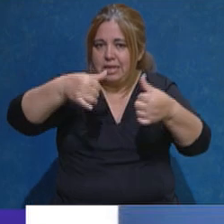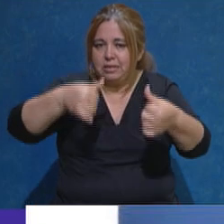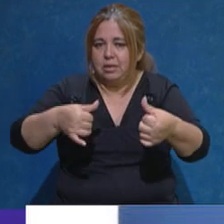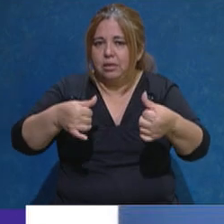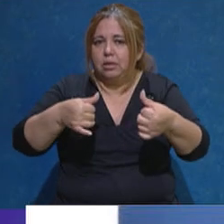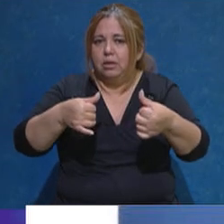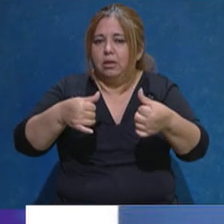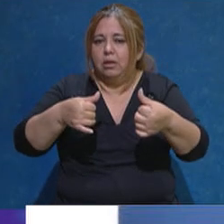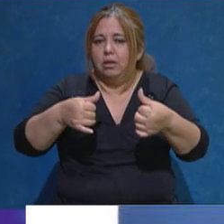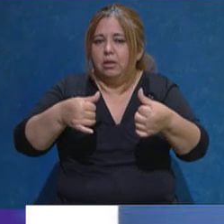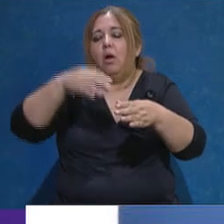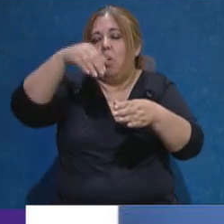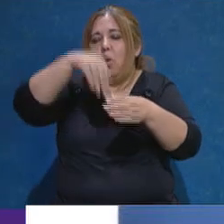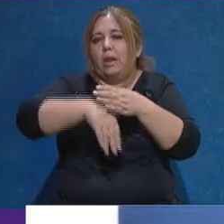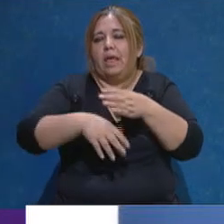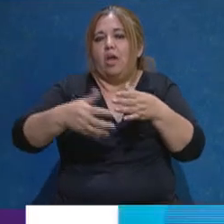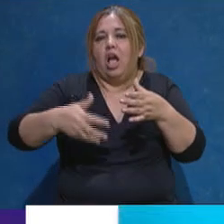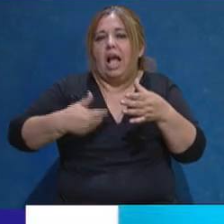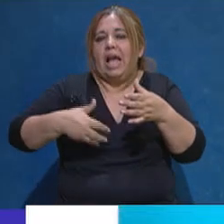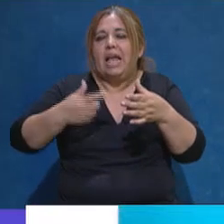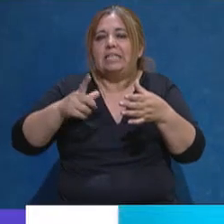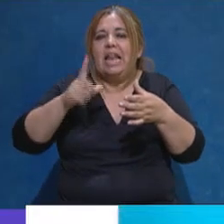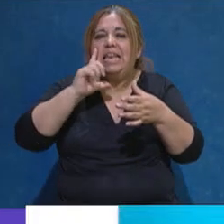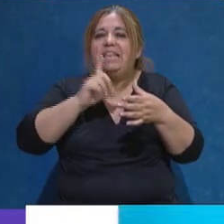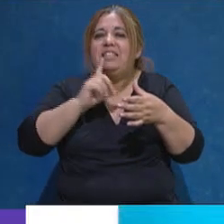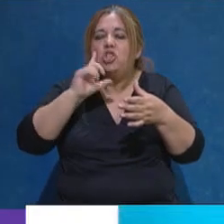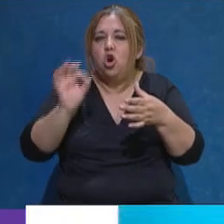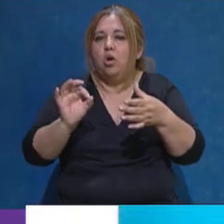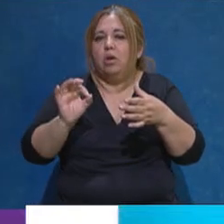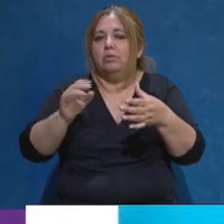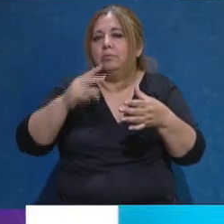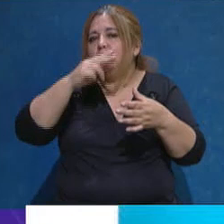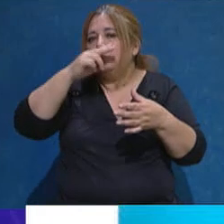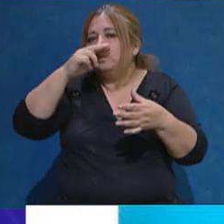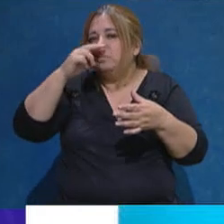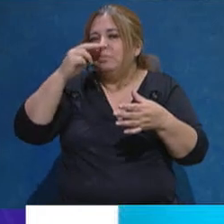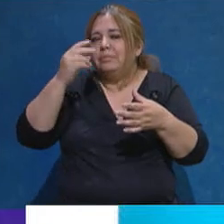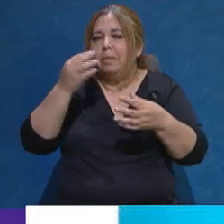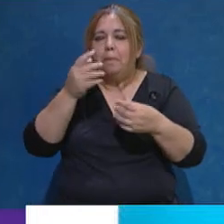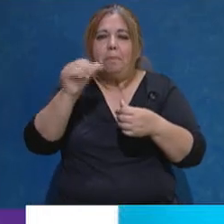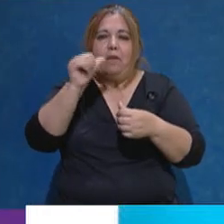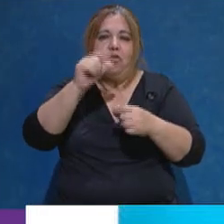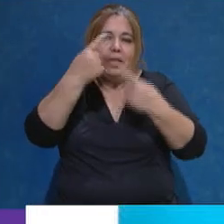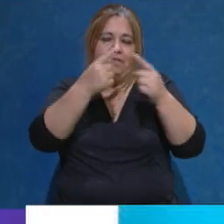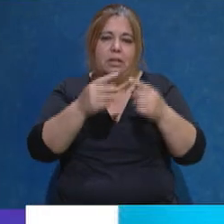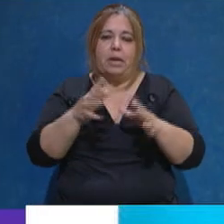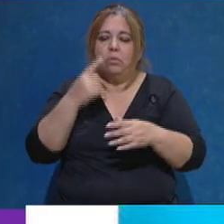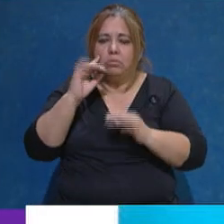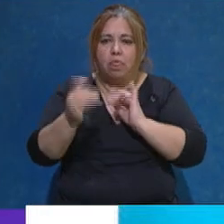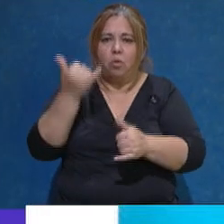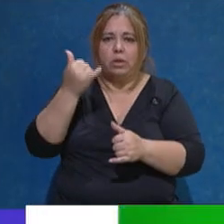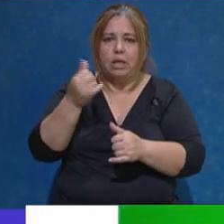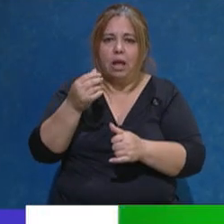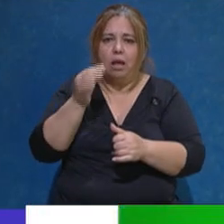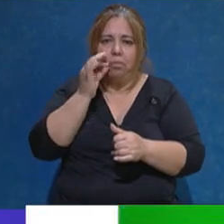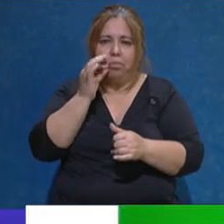simulado con grasa de litio y algunos aromatizantes para ocultar el olor propio de la marihuana y evitar de esa manera el trabajo de los